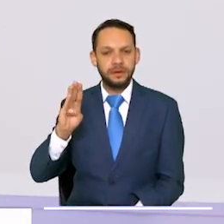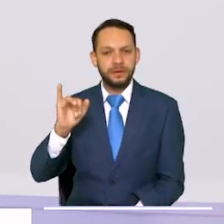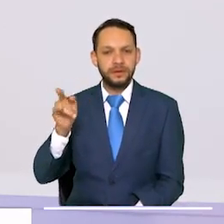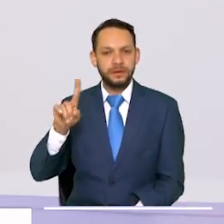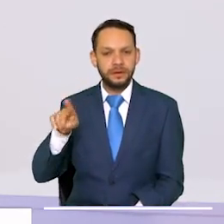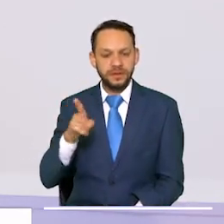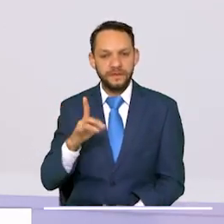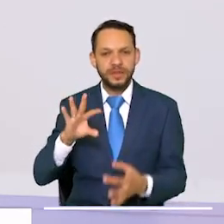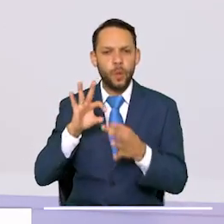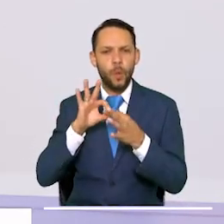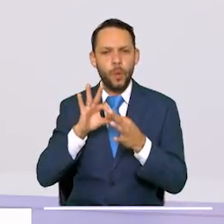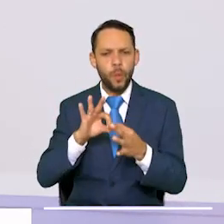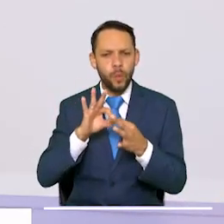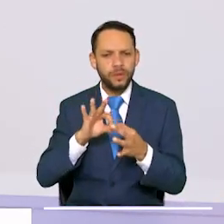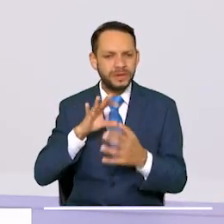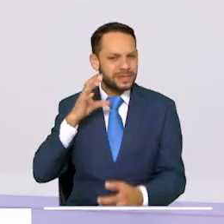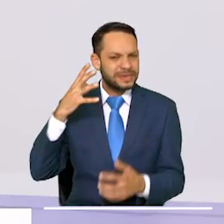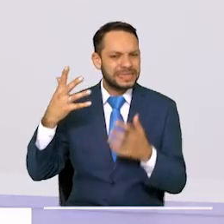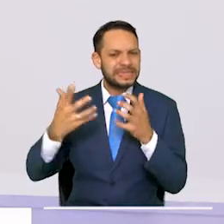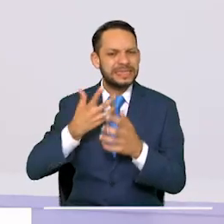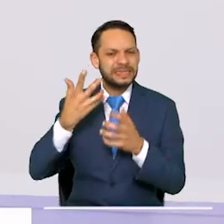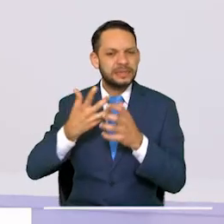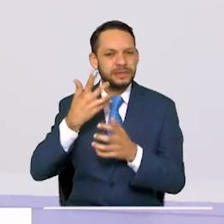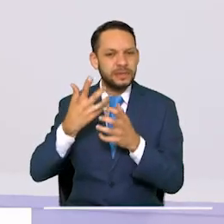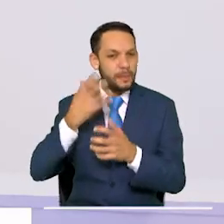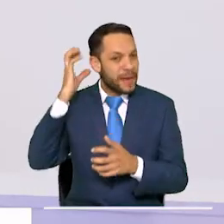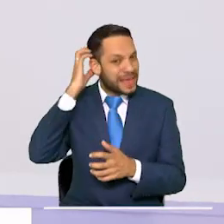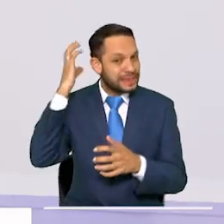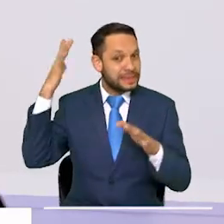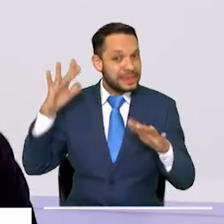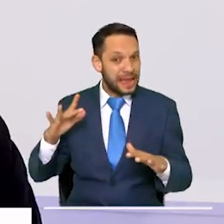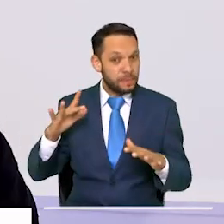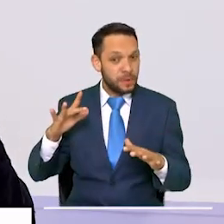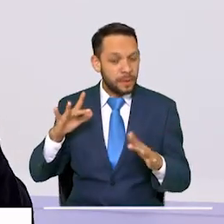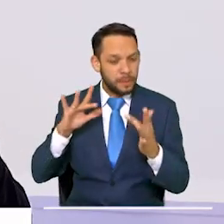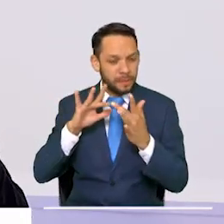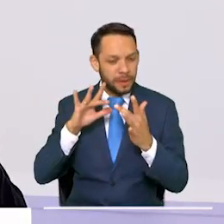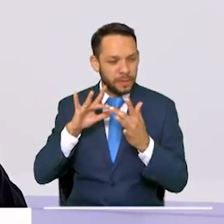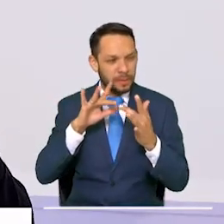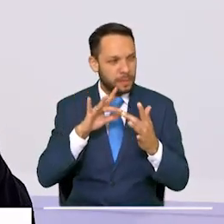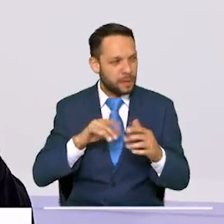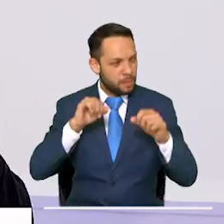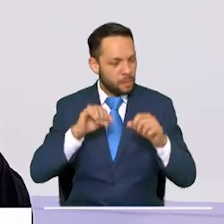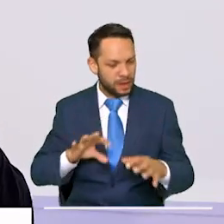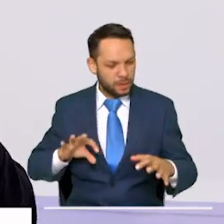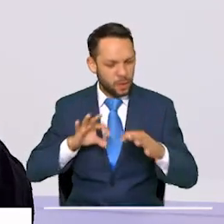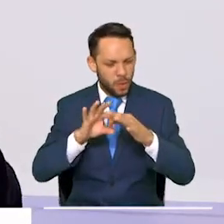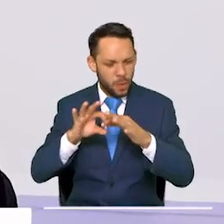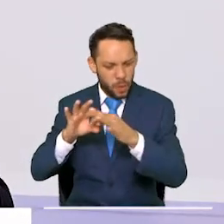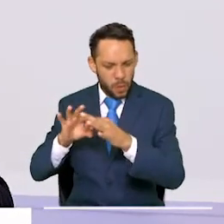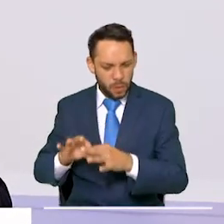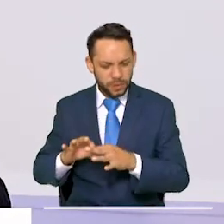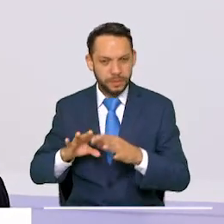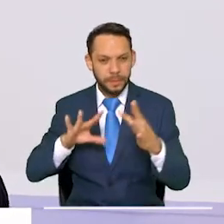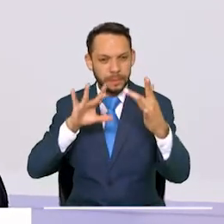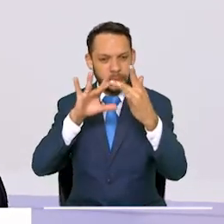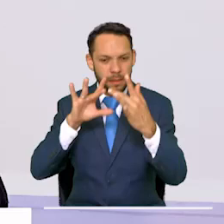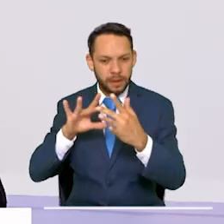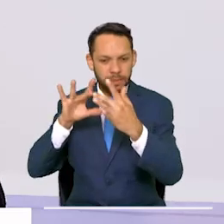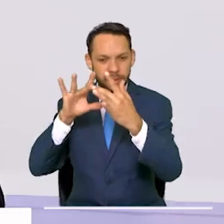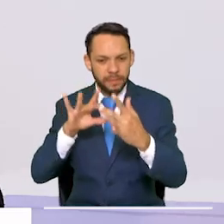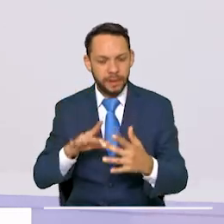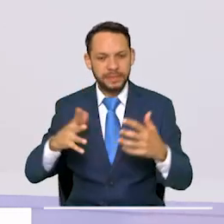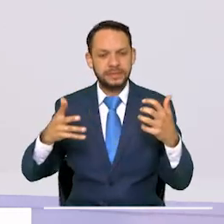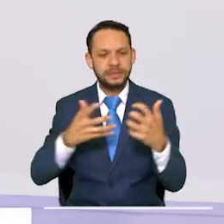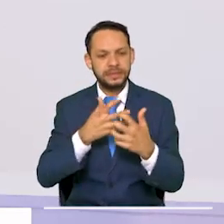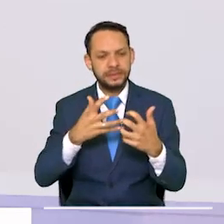central. Tan poderoso es que tiene una gran capacidad de hacer conexiones de todos los sistemas, de